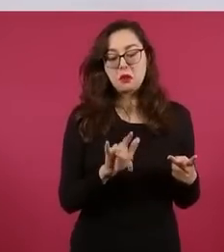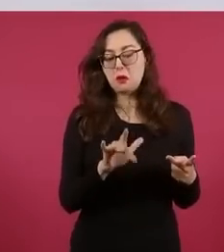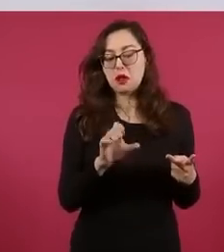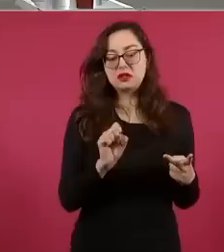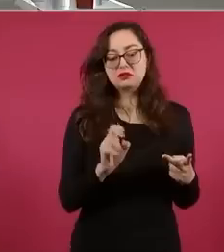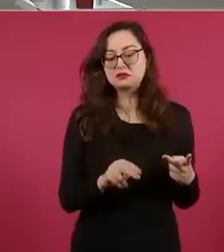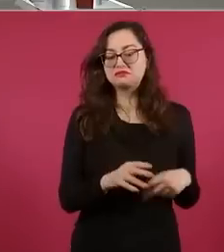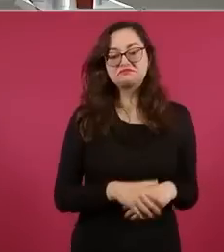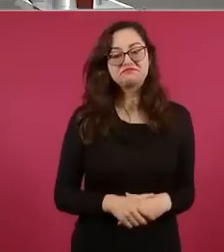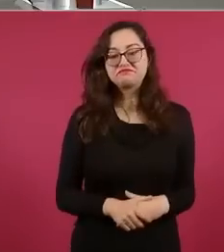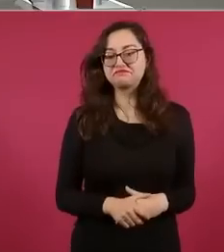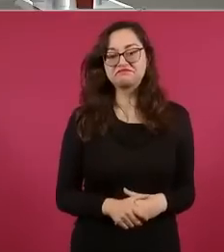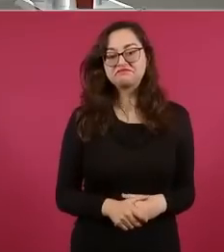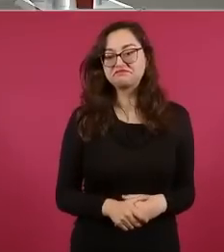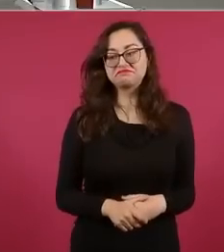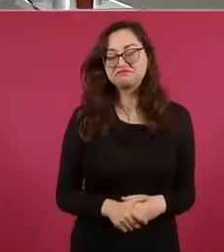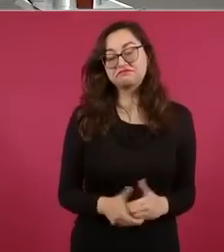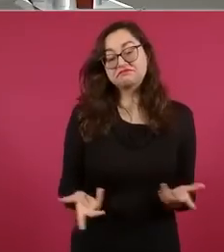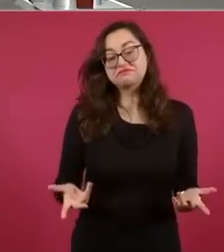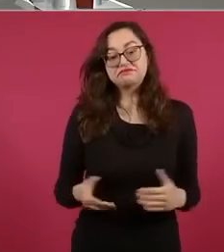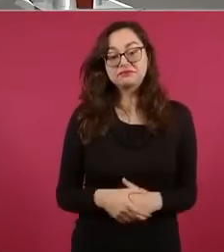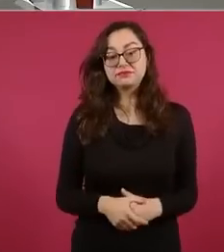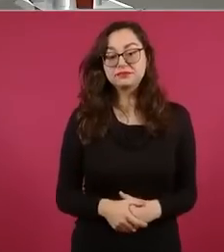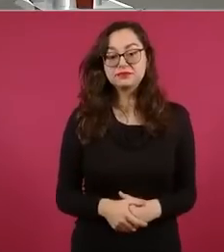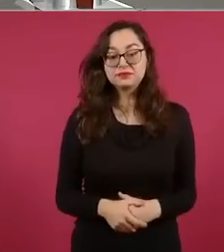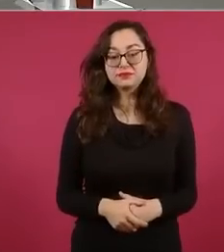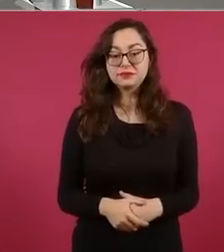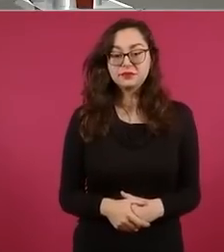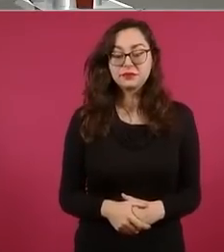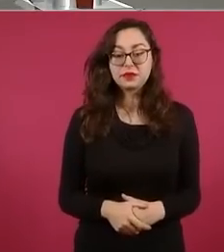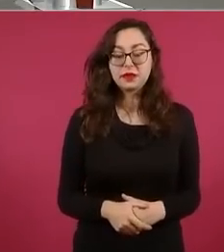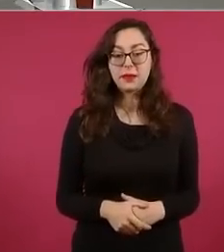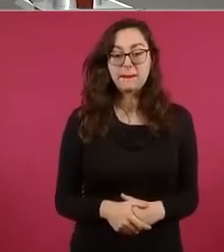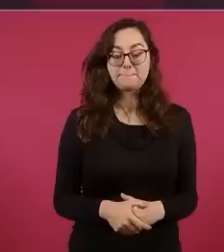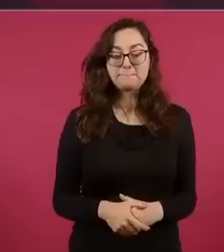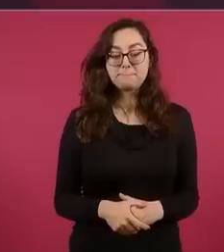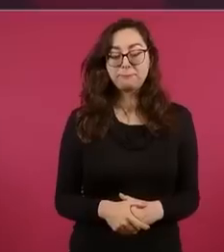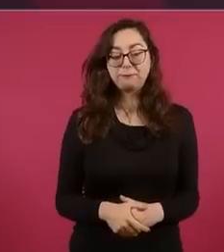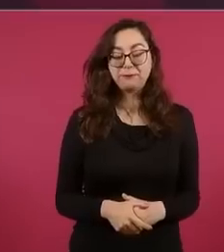Que ayude todo esto, ¿no? Y no